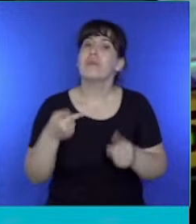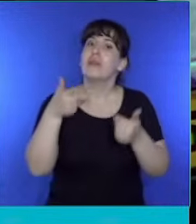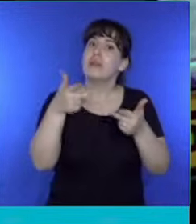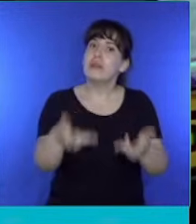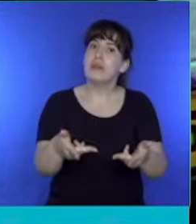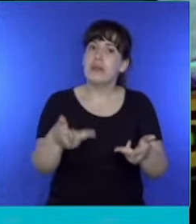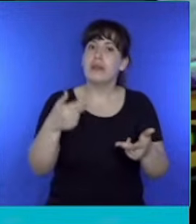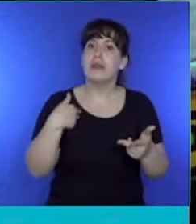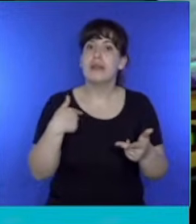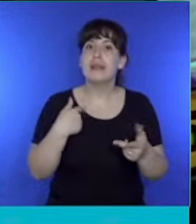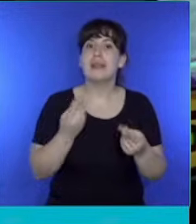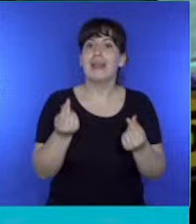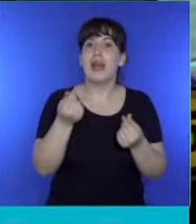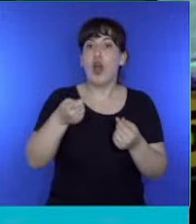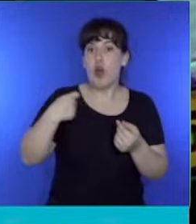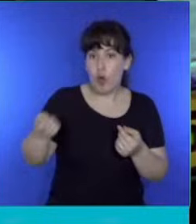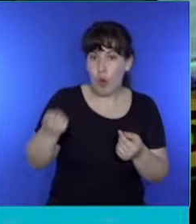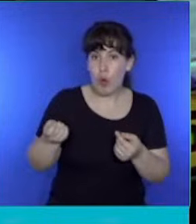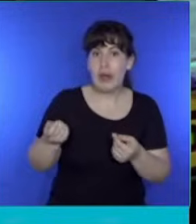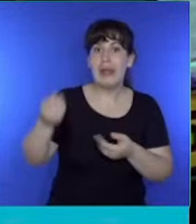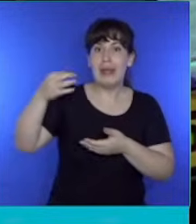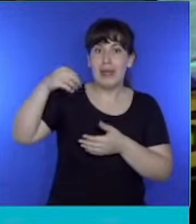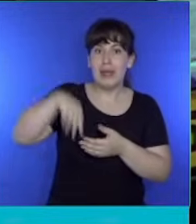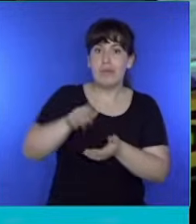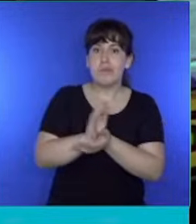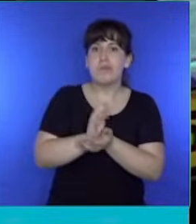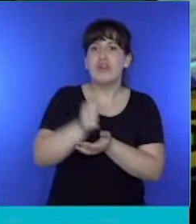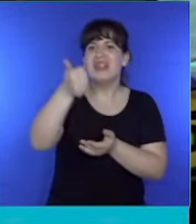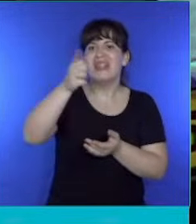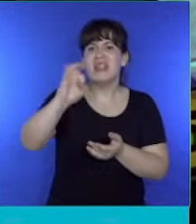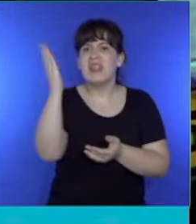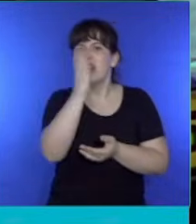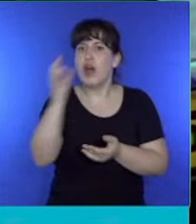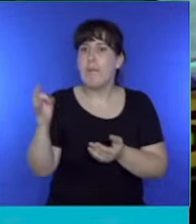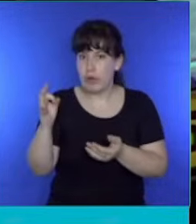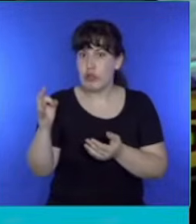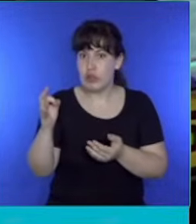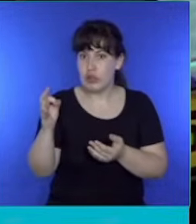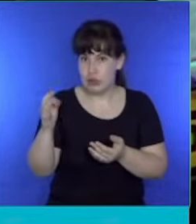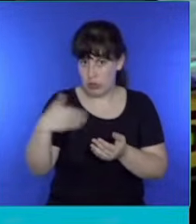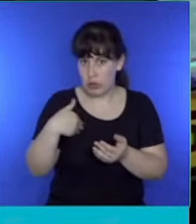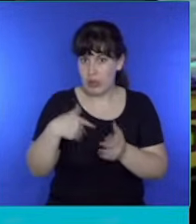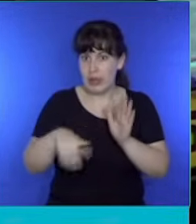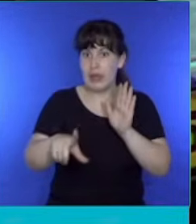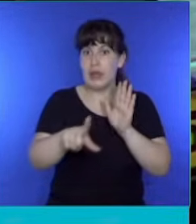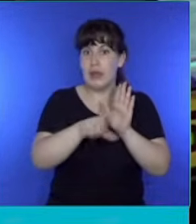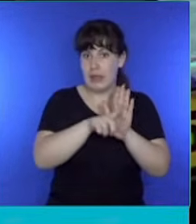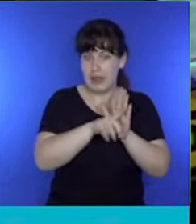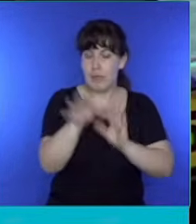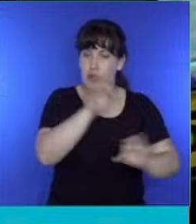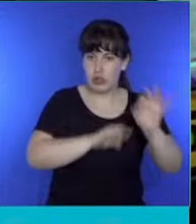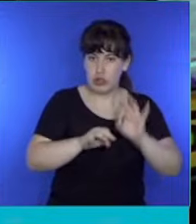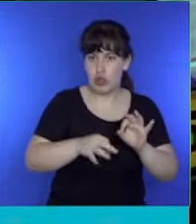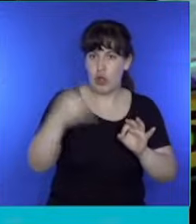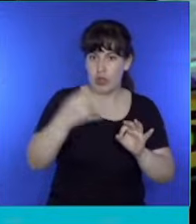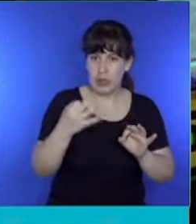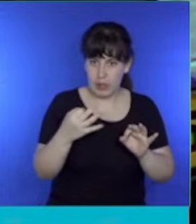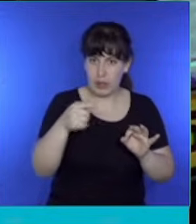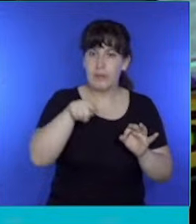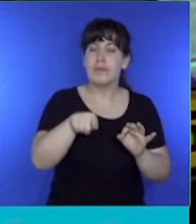que el haber inicial de la jubilación iba a ser el 60%. El proyecto original P11, 17 y